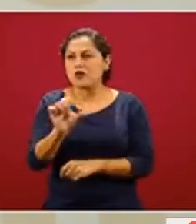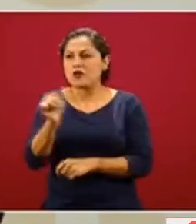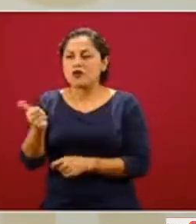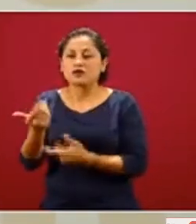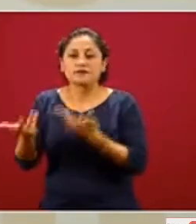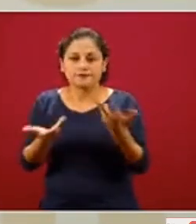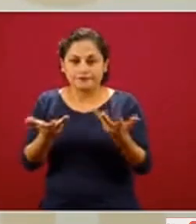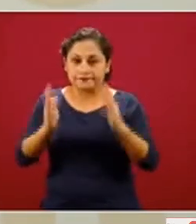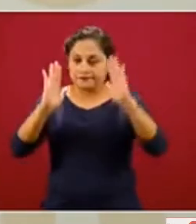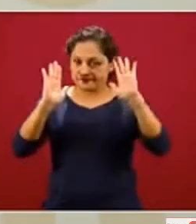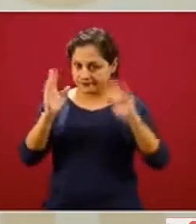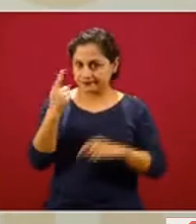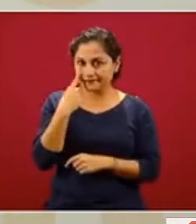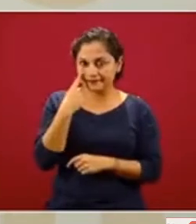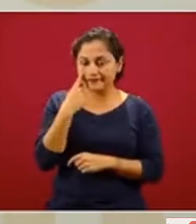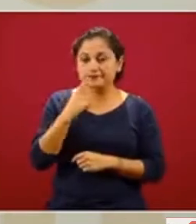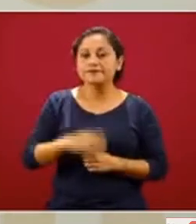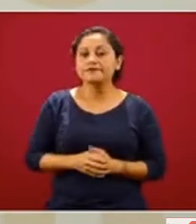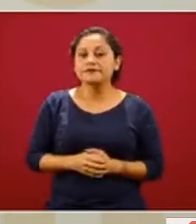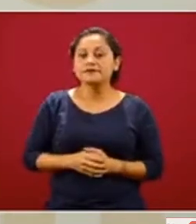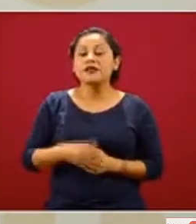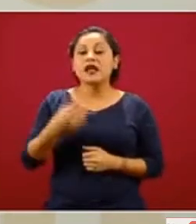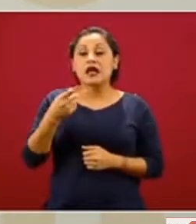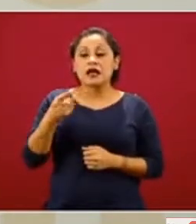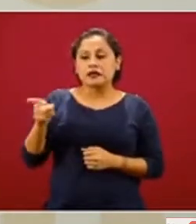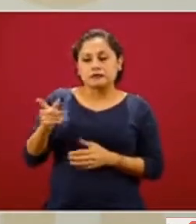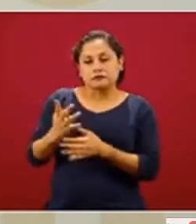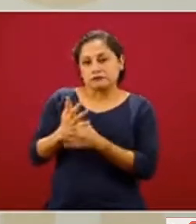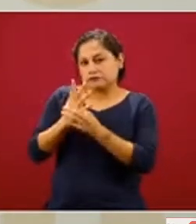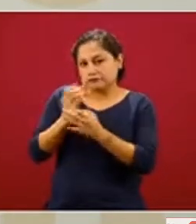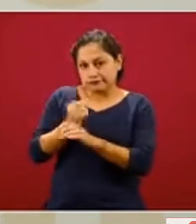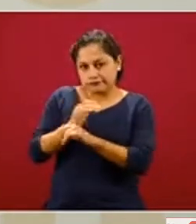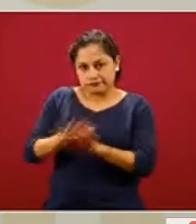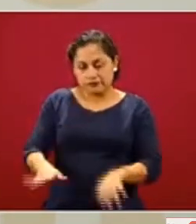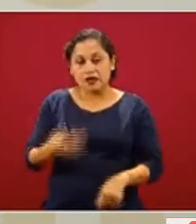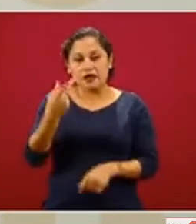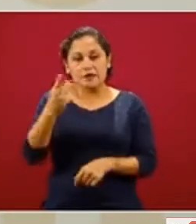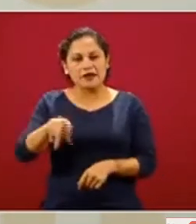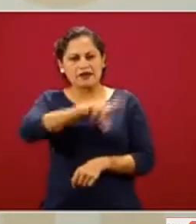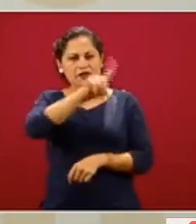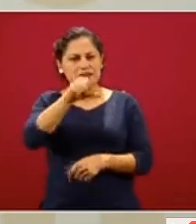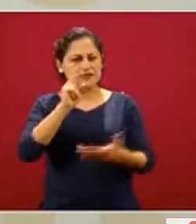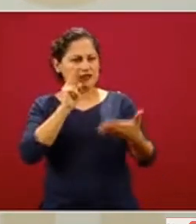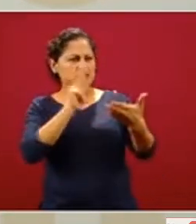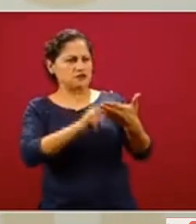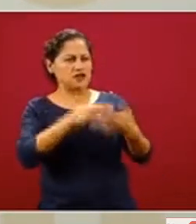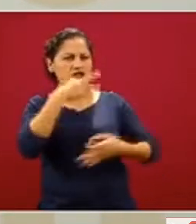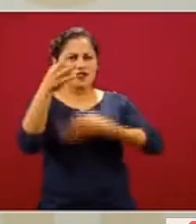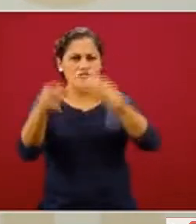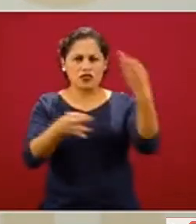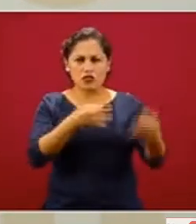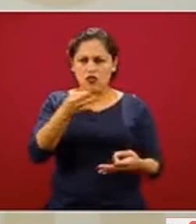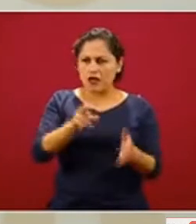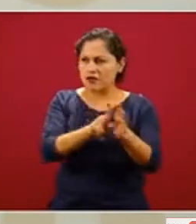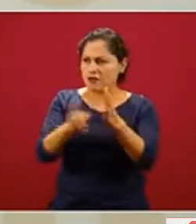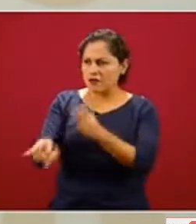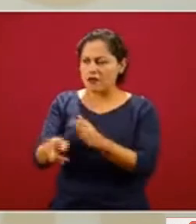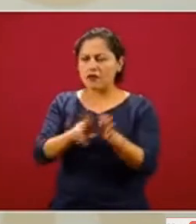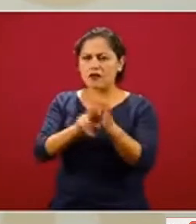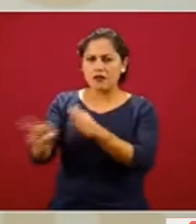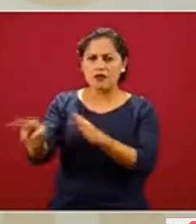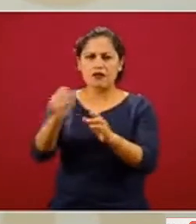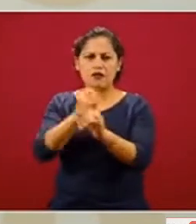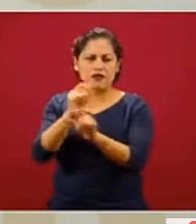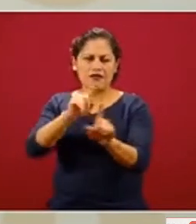pero cuando uno lo ve en la audiencia pública, ya sea en medios de comunicación formales, establecidos,